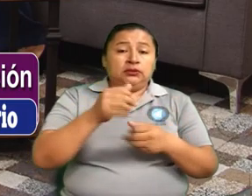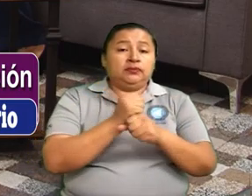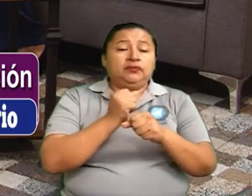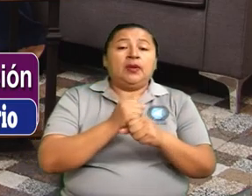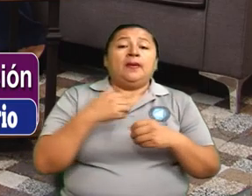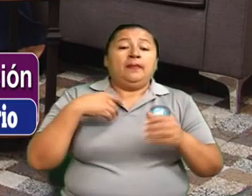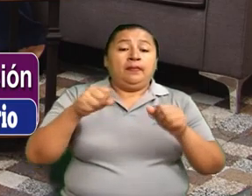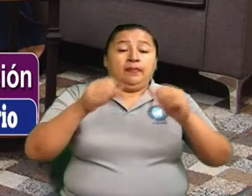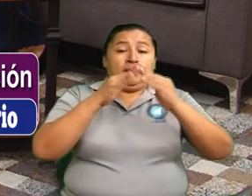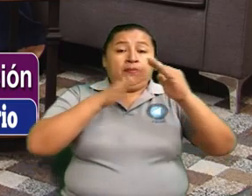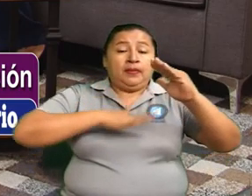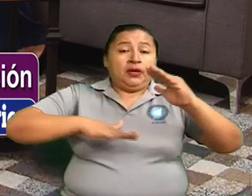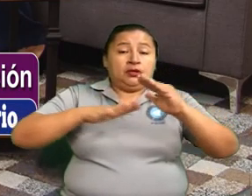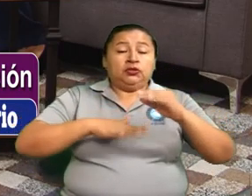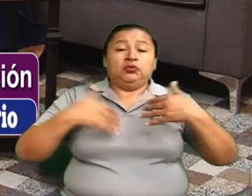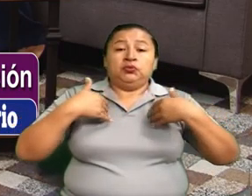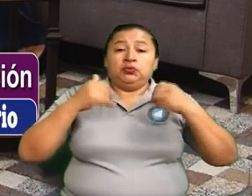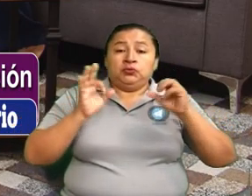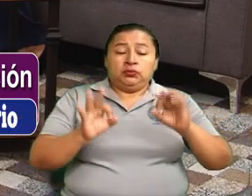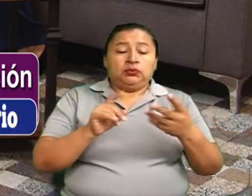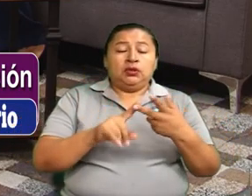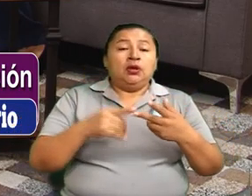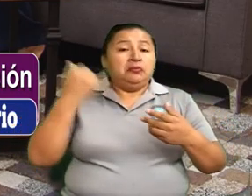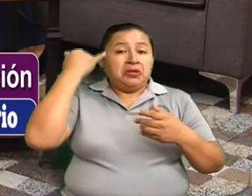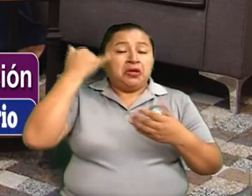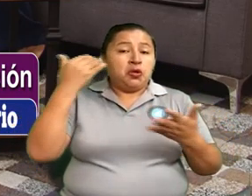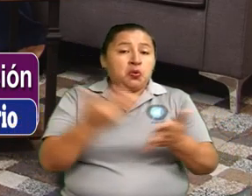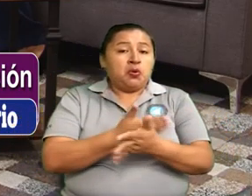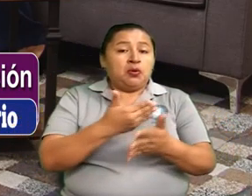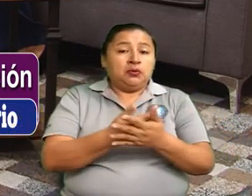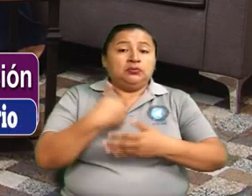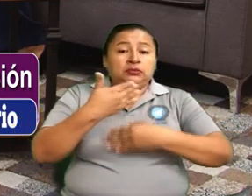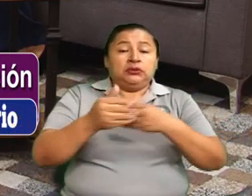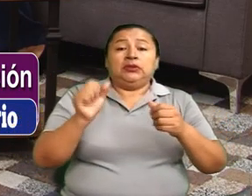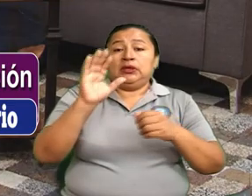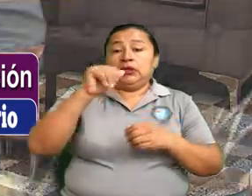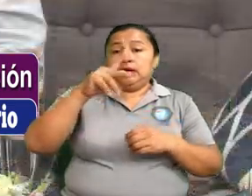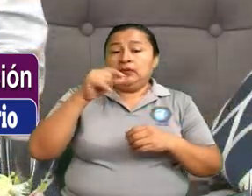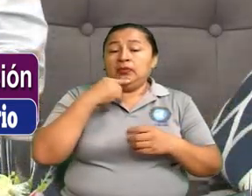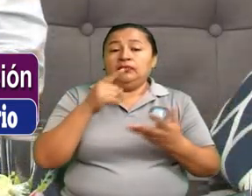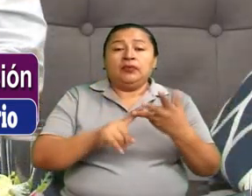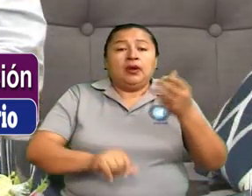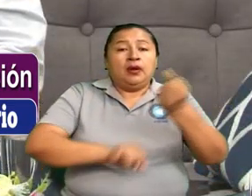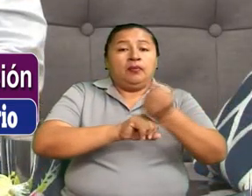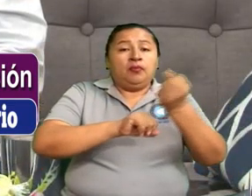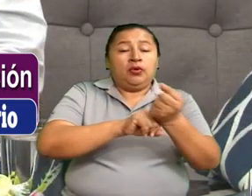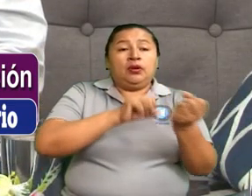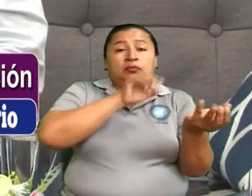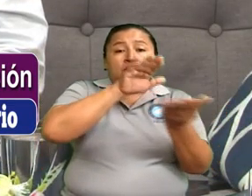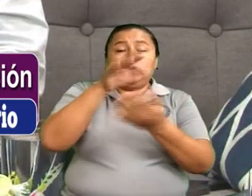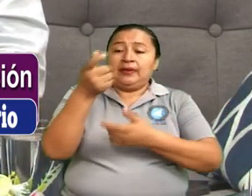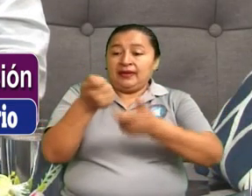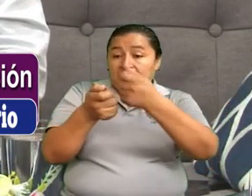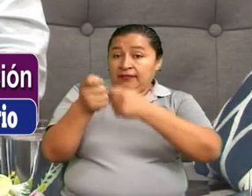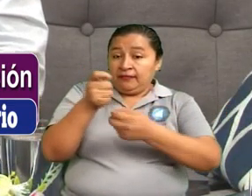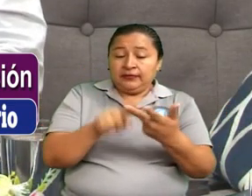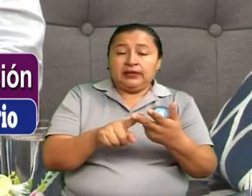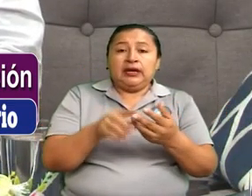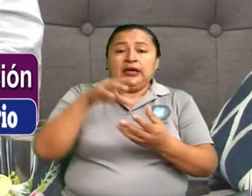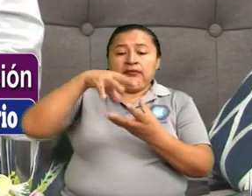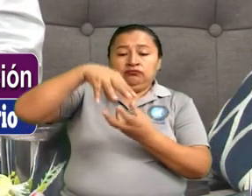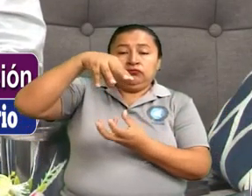saludables, estamos hablando programa de emprendimientos en el campo, estamos hablando apoyo a la producción de café, apoyo a la producción de